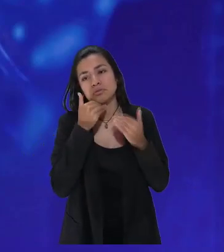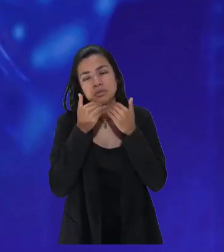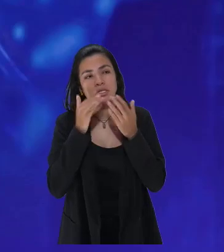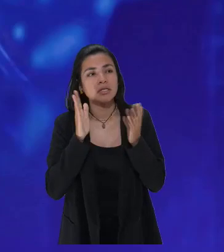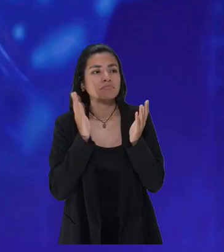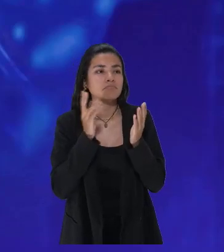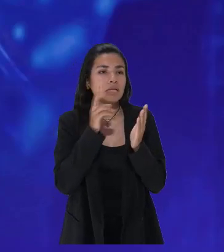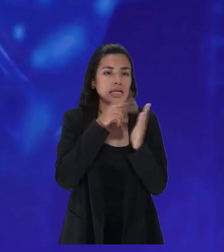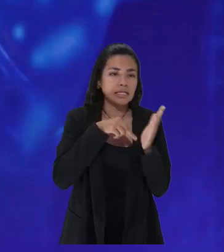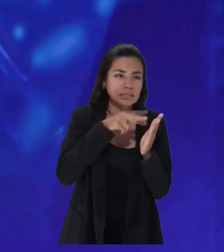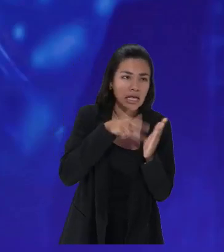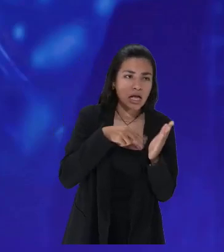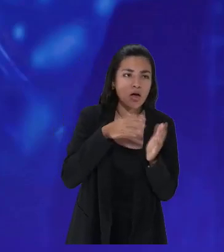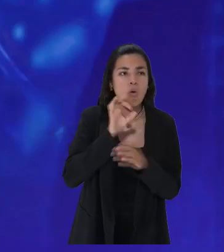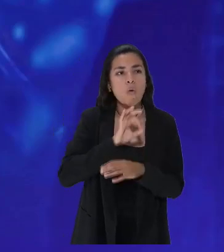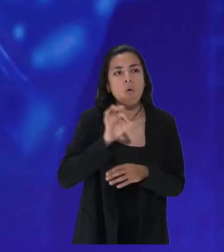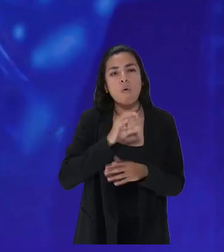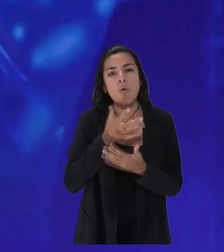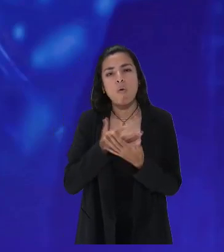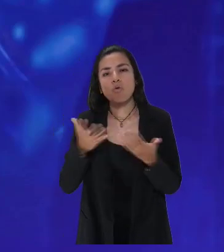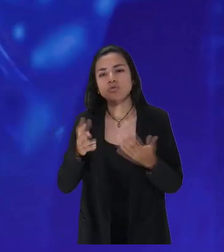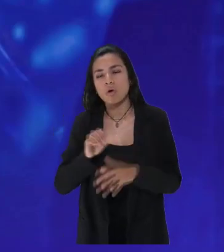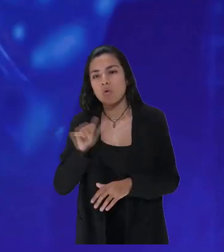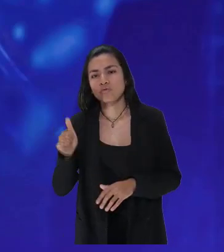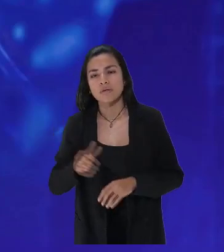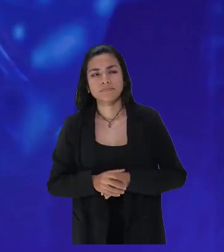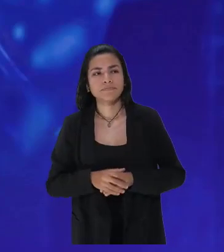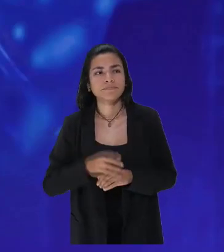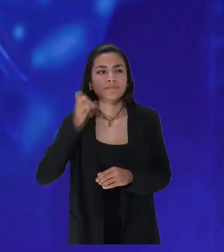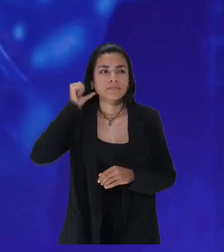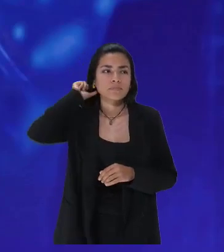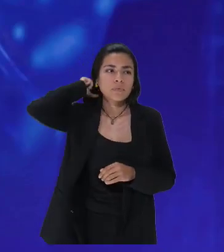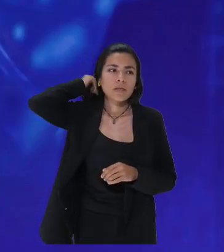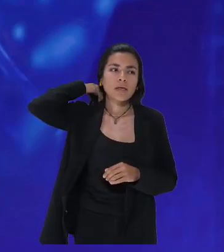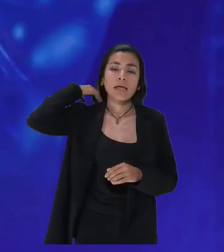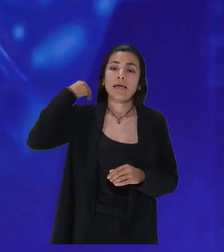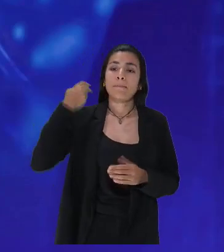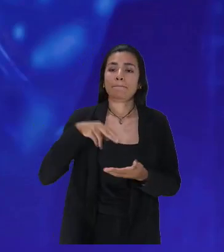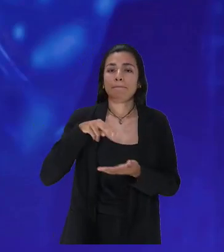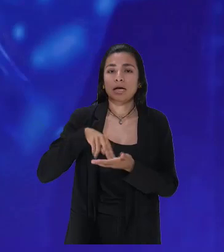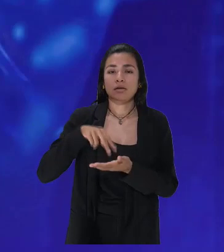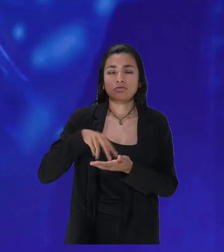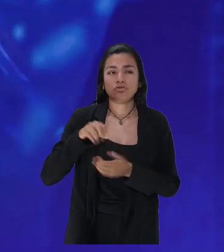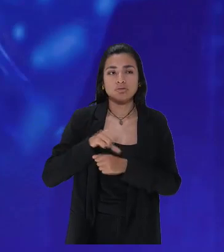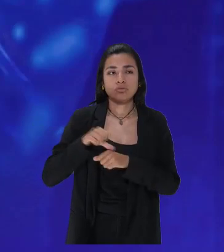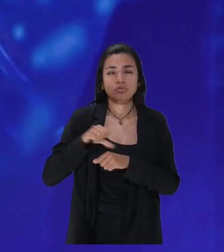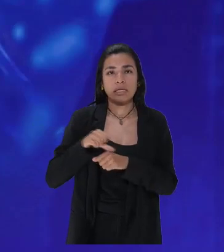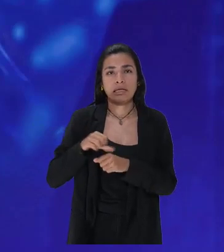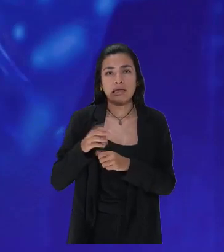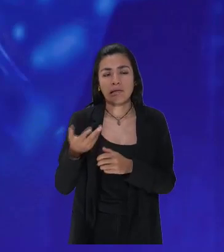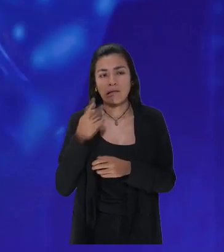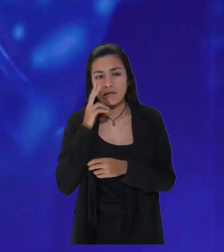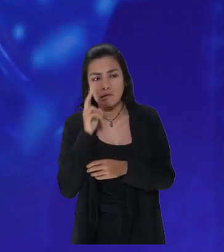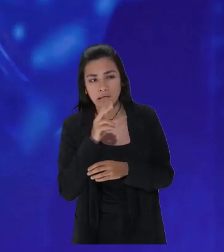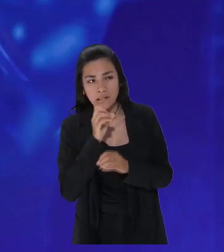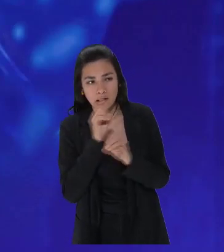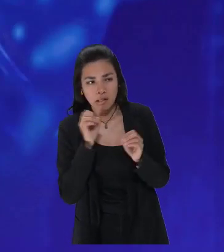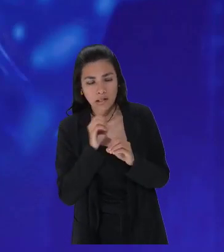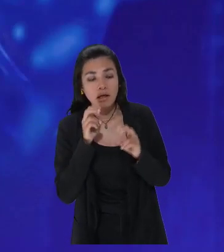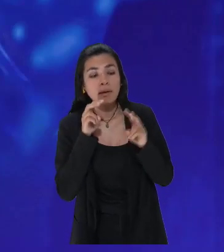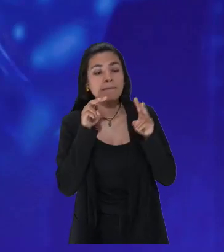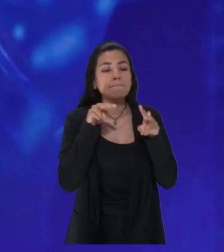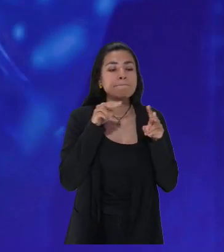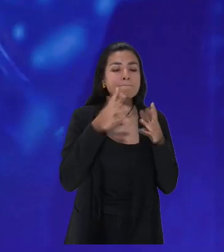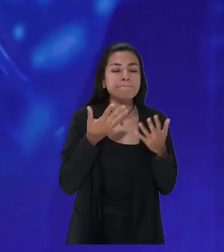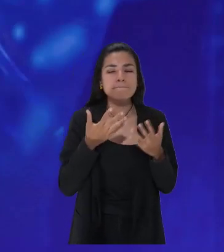o de pronto haciendo otra cosa que estar parado en la cirugía sin ver absolutamente nada en una conversación quirúrgica,